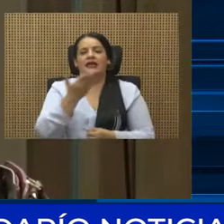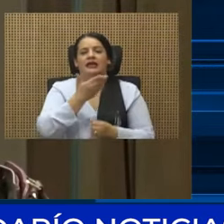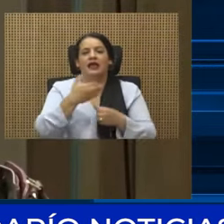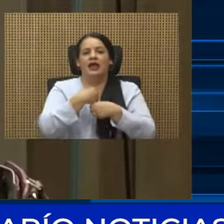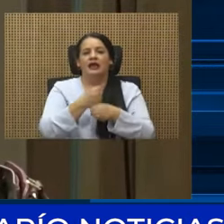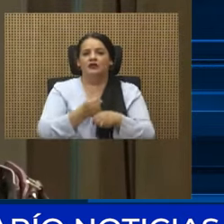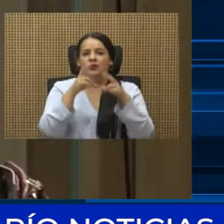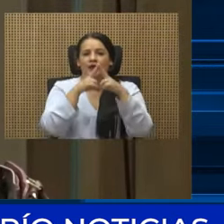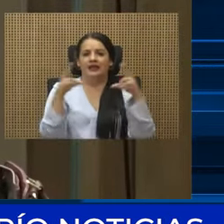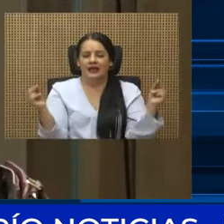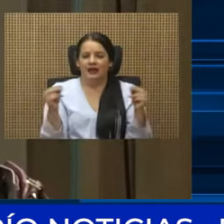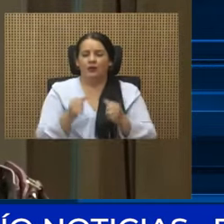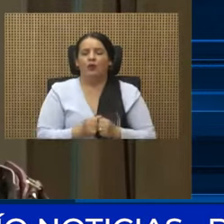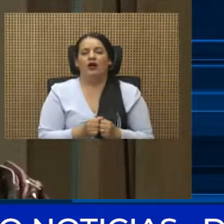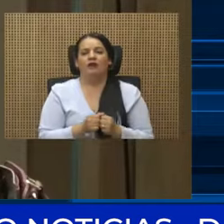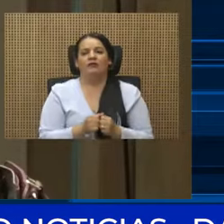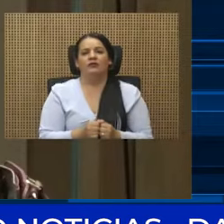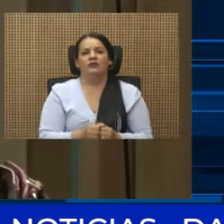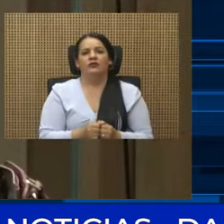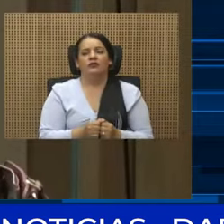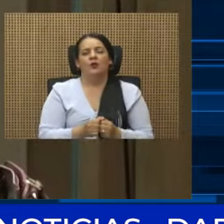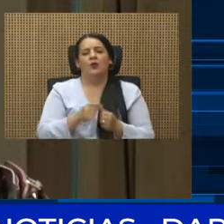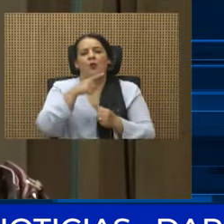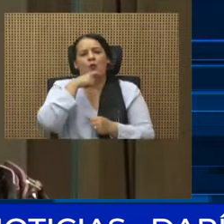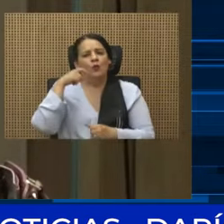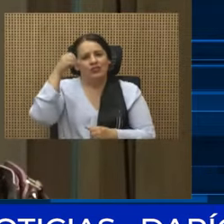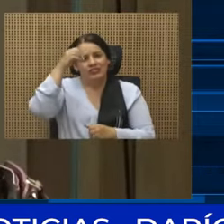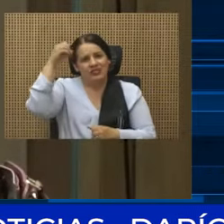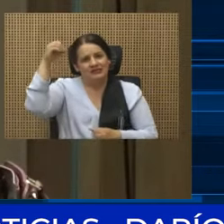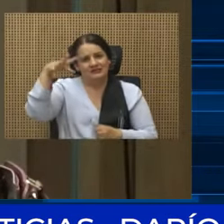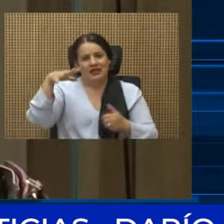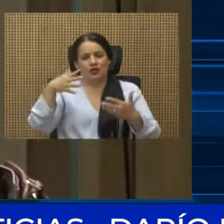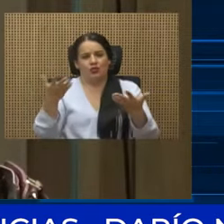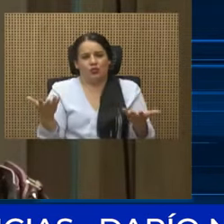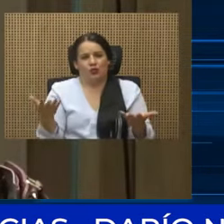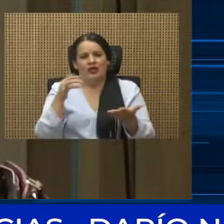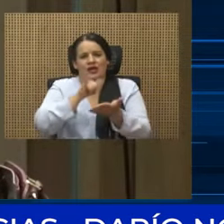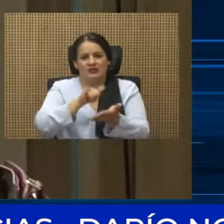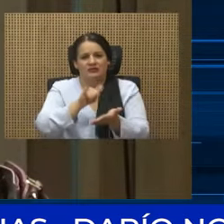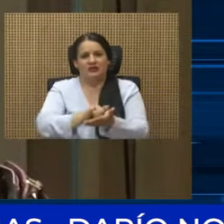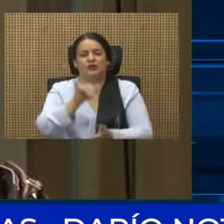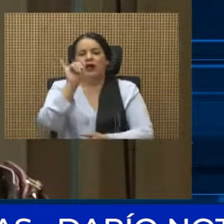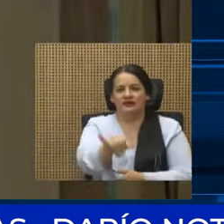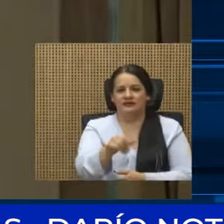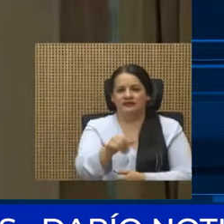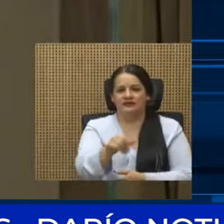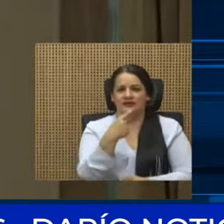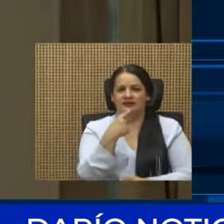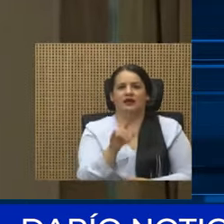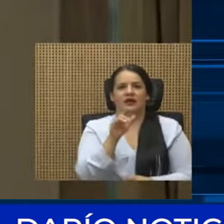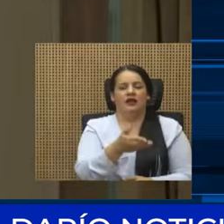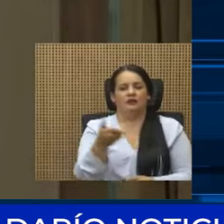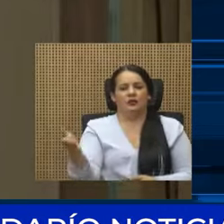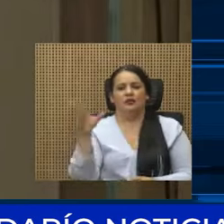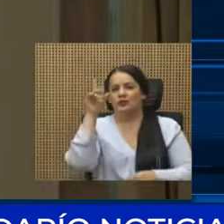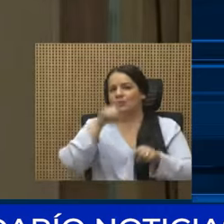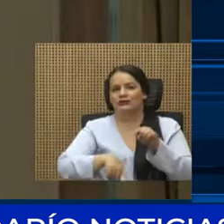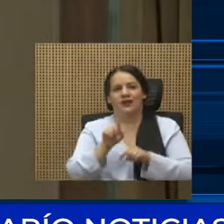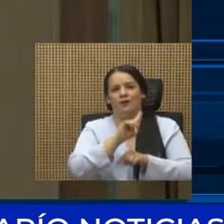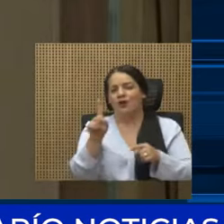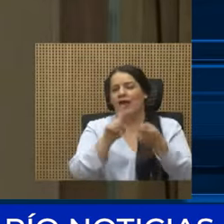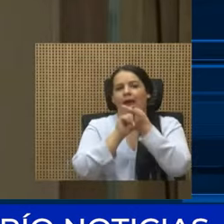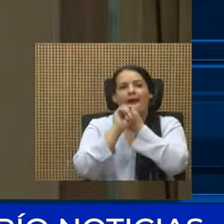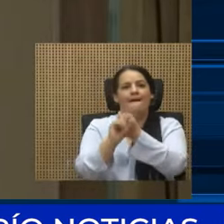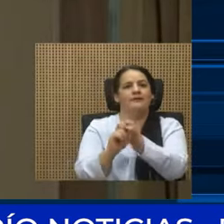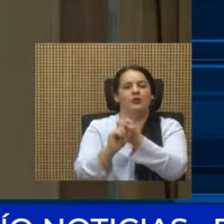ya había sido atacado a balazos en el 2021 en Escazú, al oeste de la capital. No se puede ser amigos,